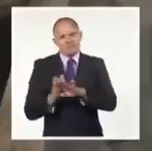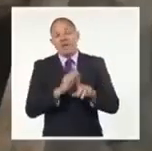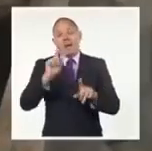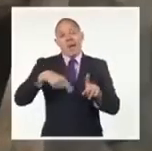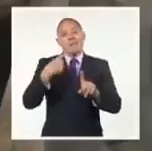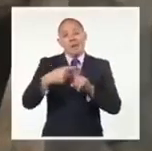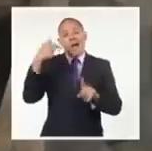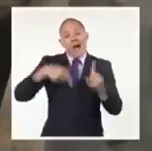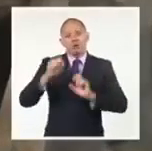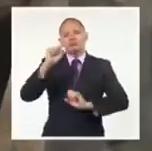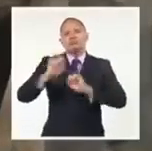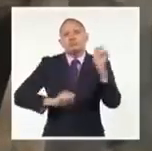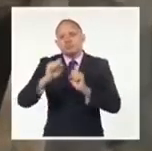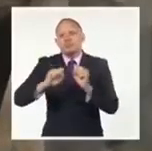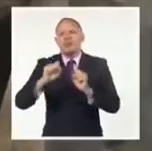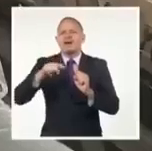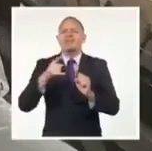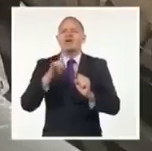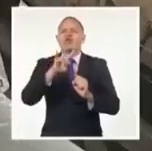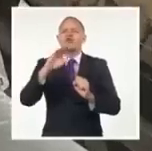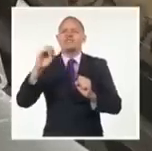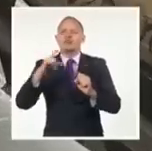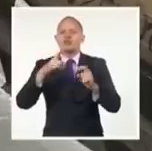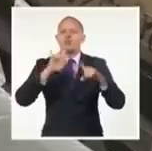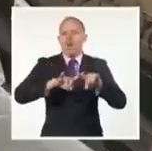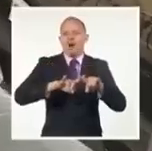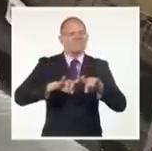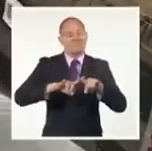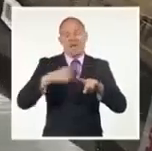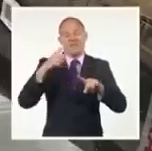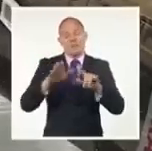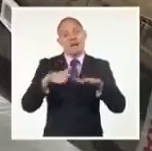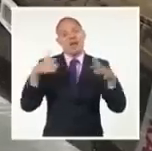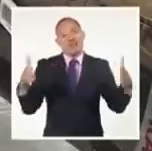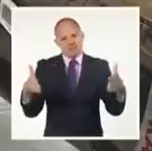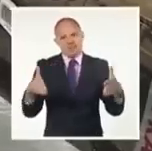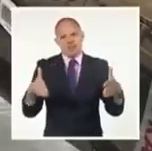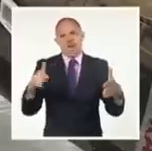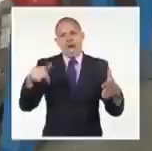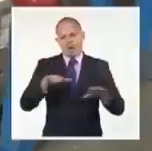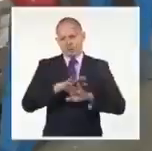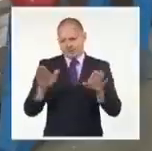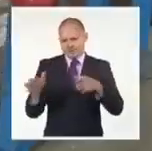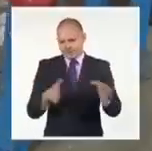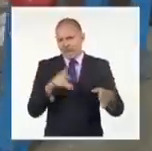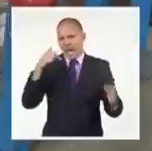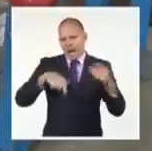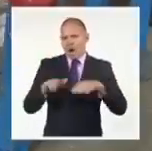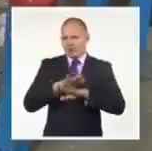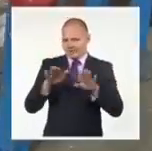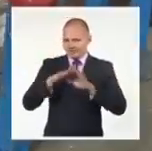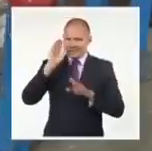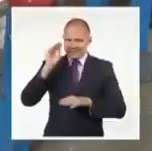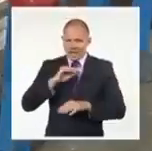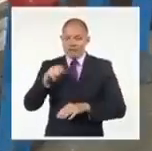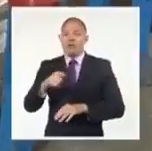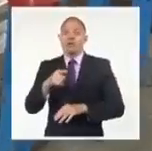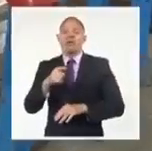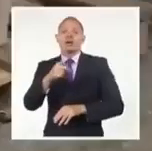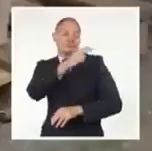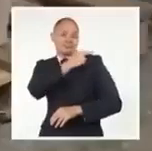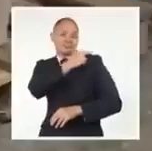potencia superior a los 900 watts. Precisamente en el asunto de las cargas, tiene la aduana cubana y las agencias transitarias un desafío superior